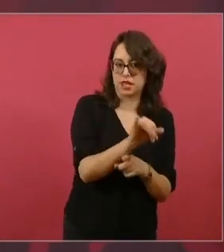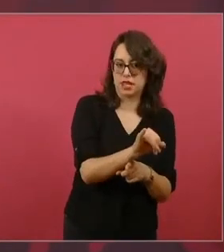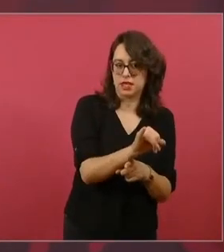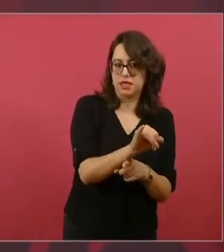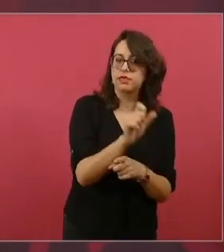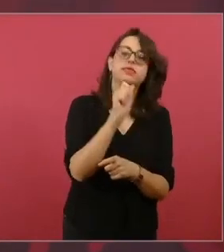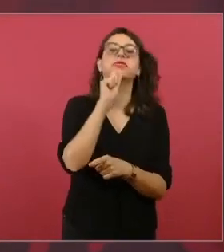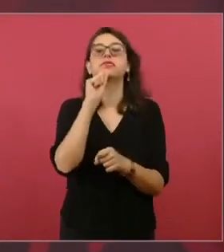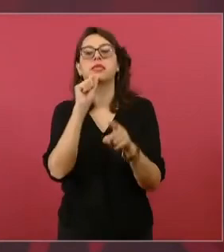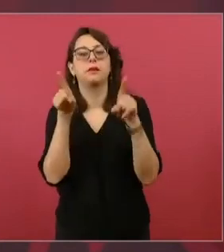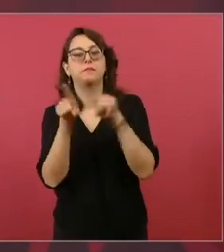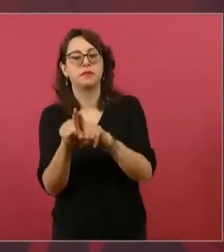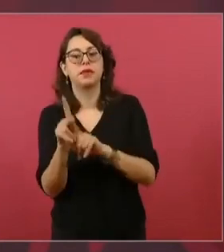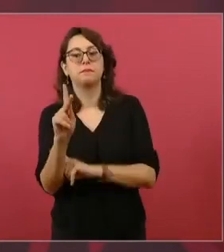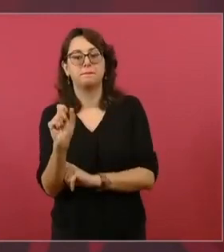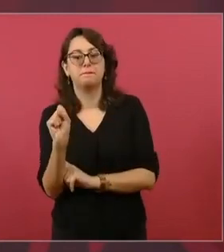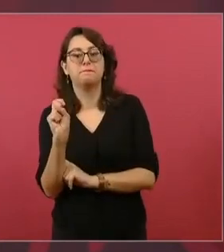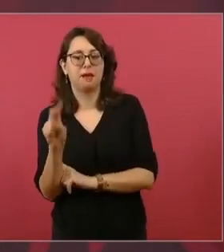votó